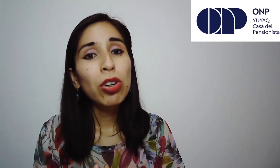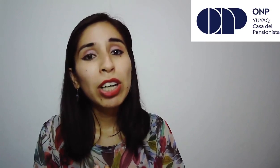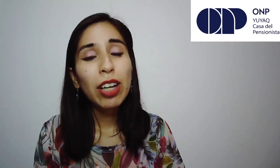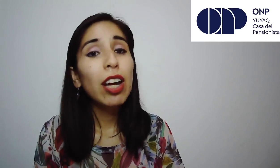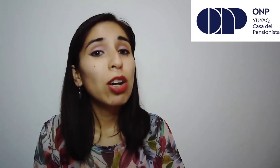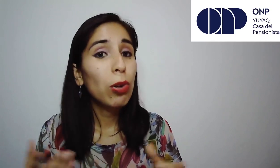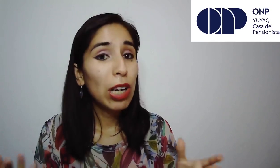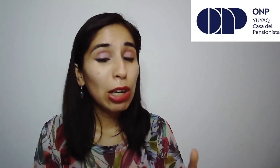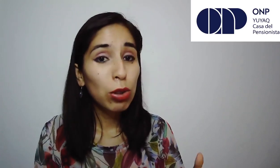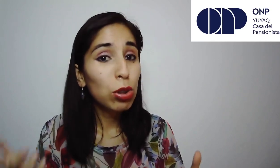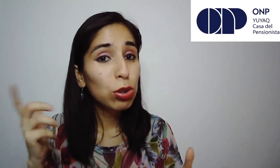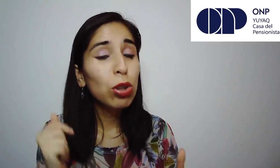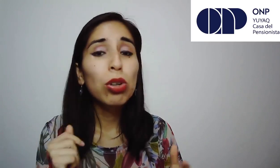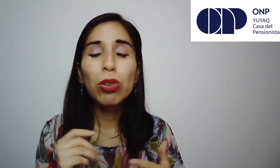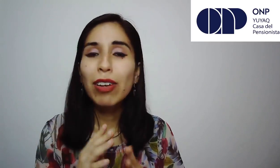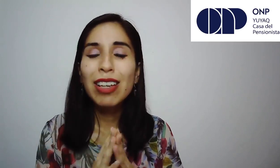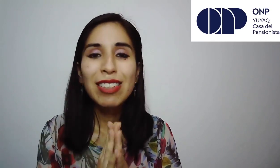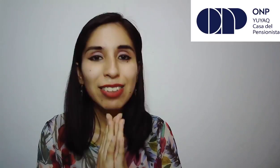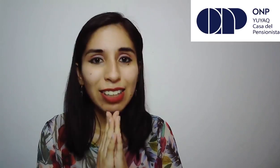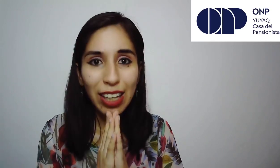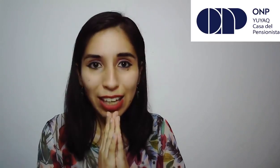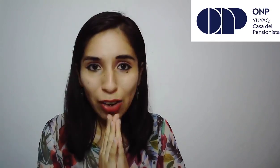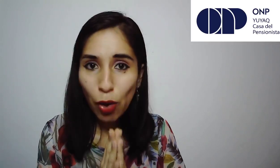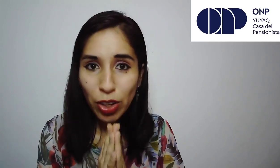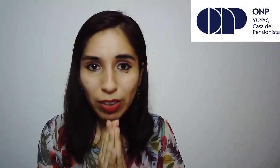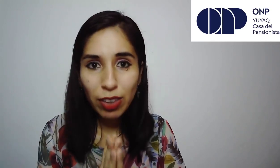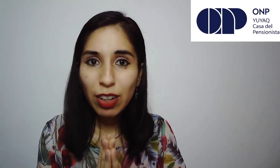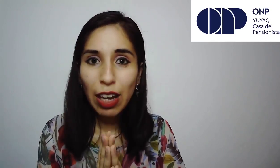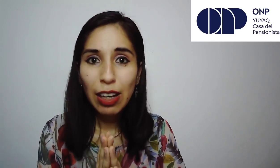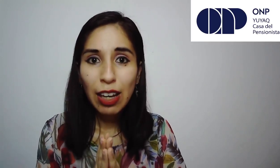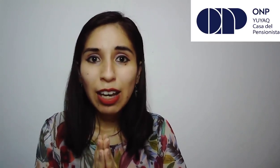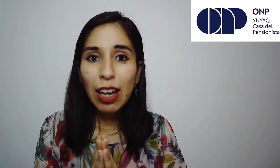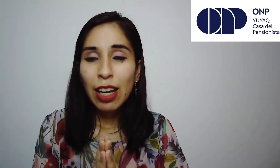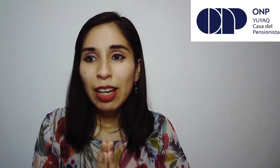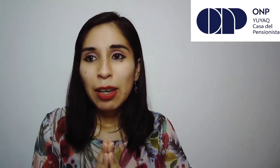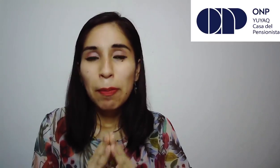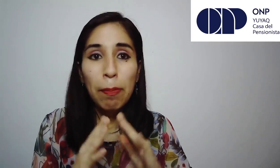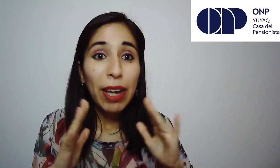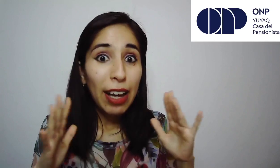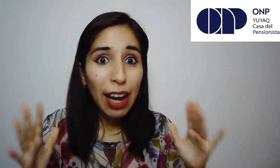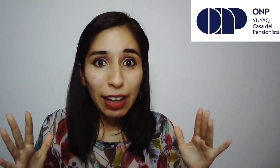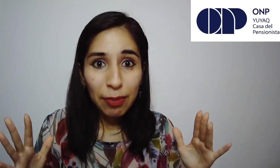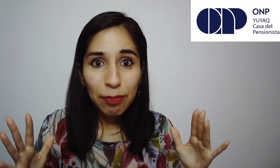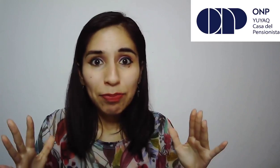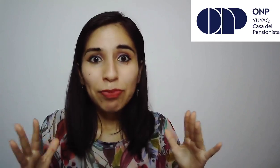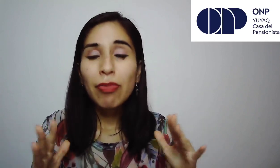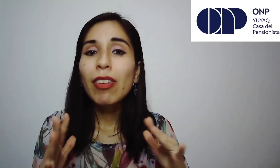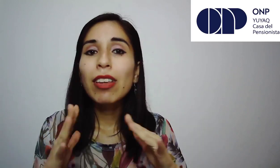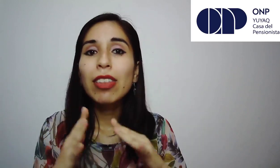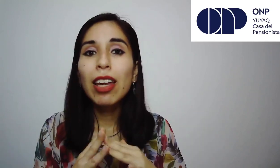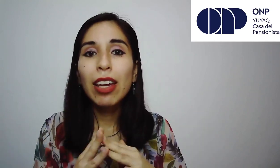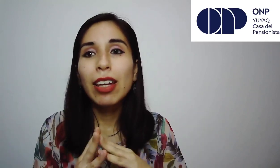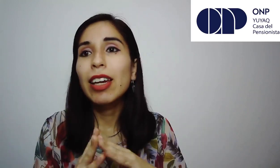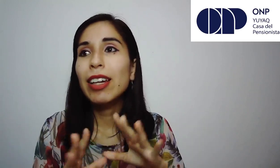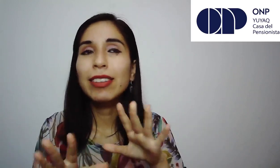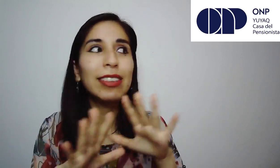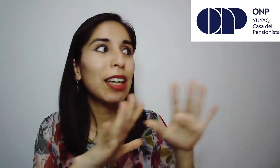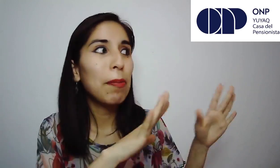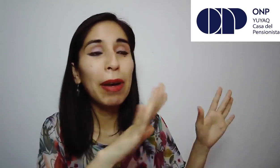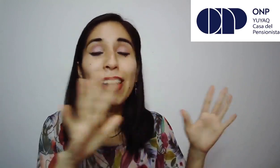nuestro alcohol en gel o el alcohol solo es hoy en día pecar de